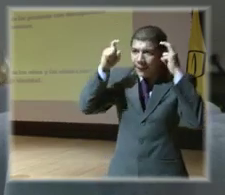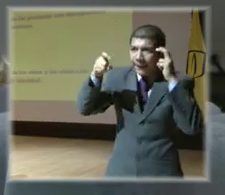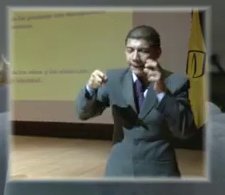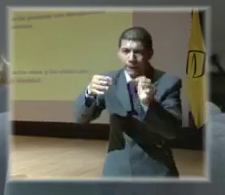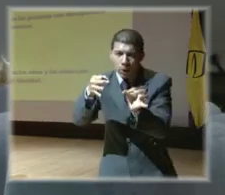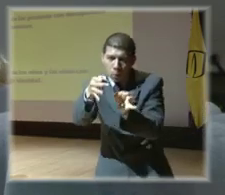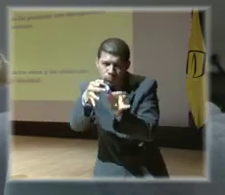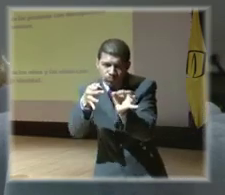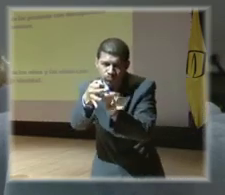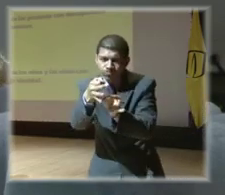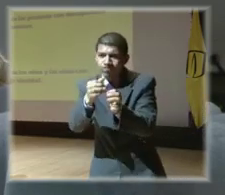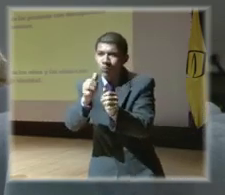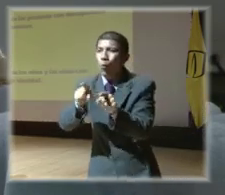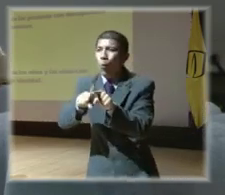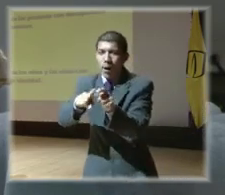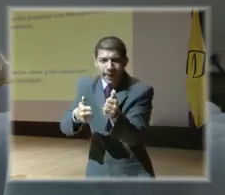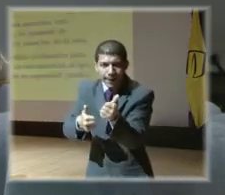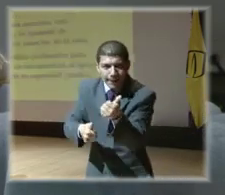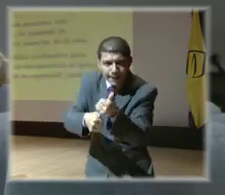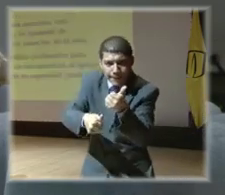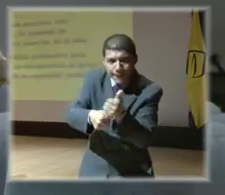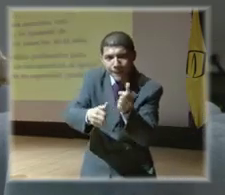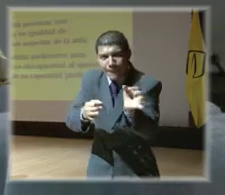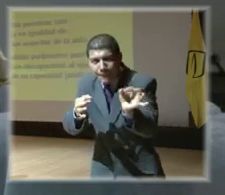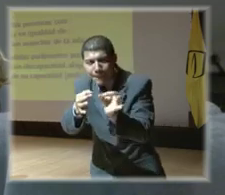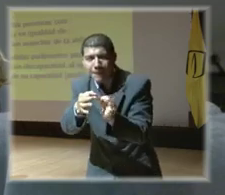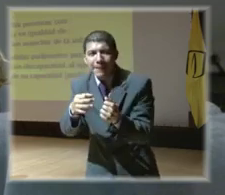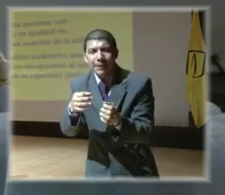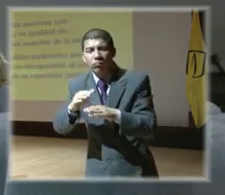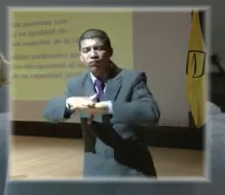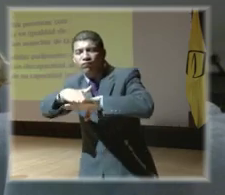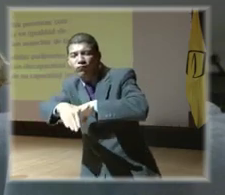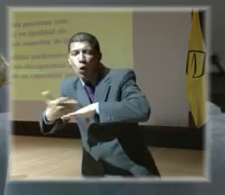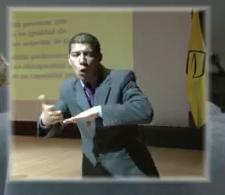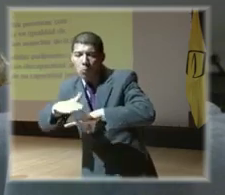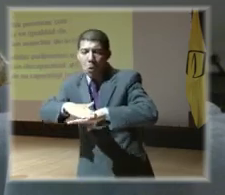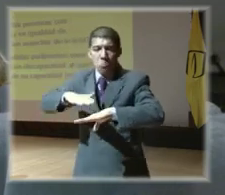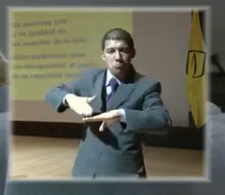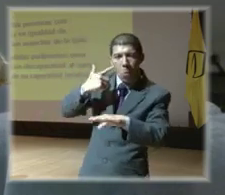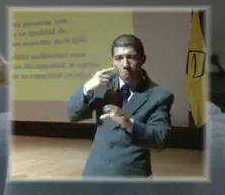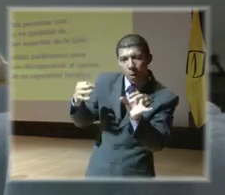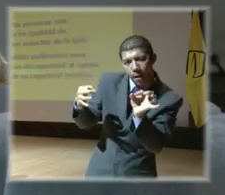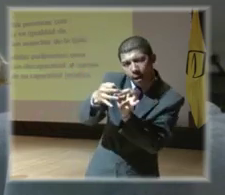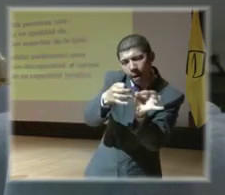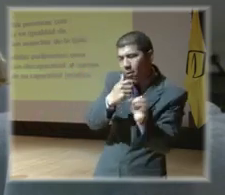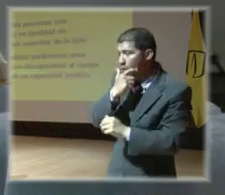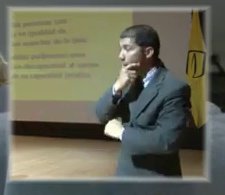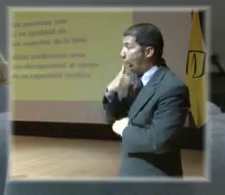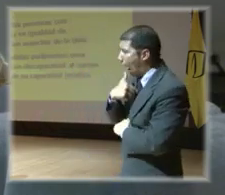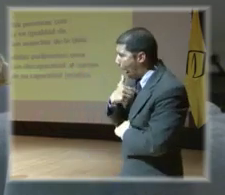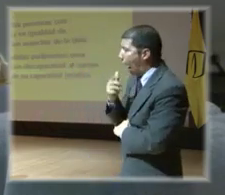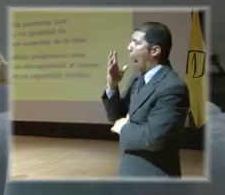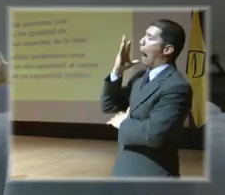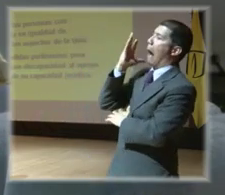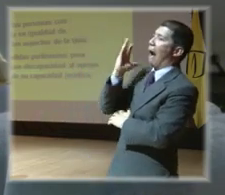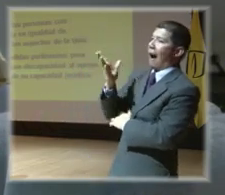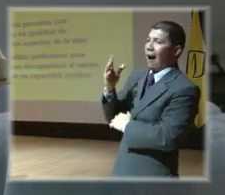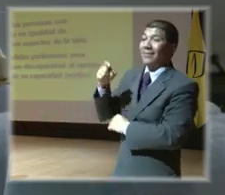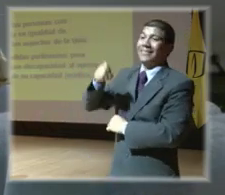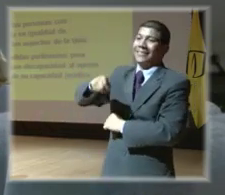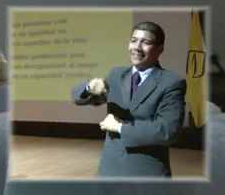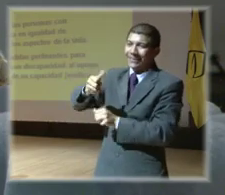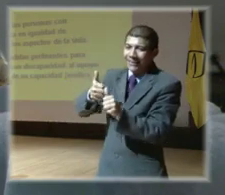Y esto es mucho más beneficioso, o sea, es más garantías, es más protección de derechos y protección y